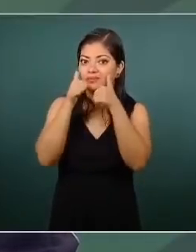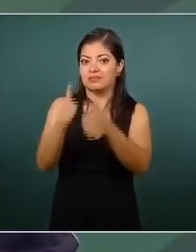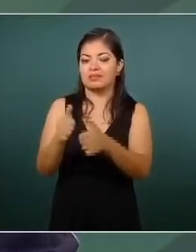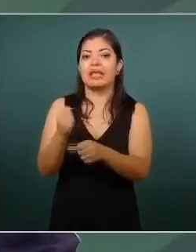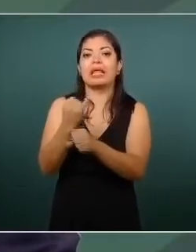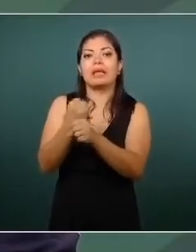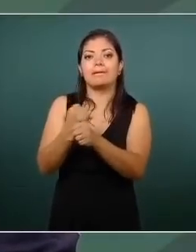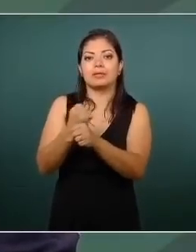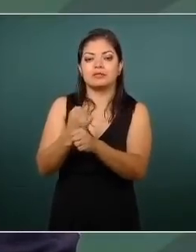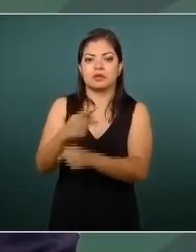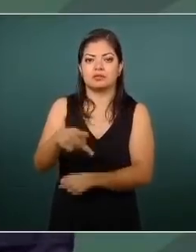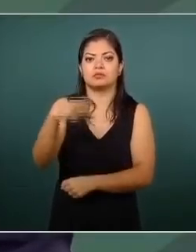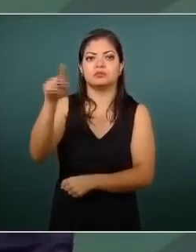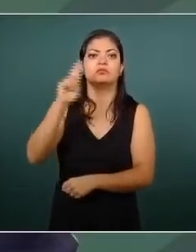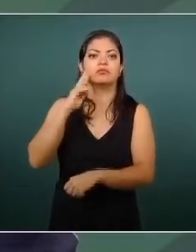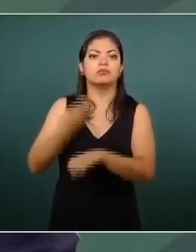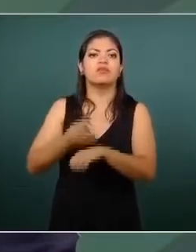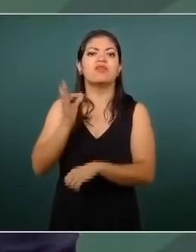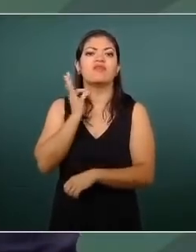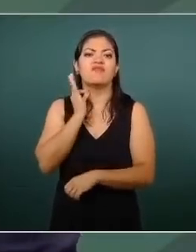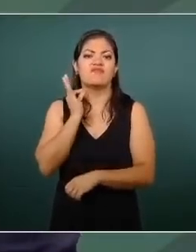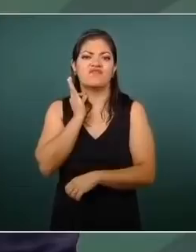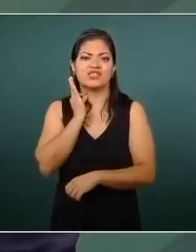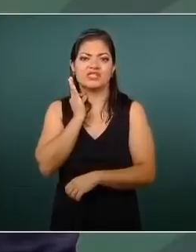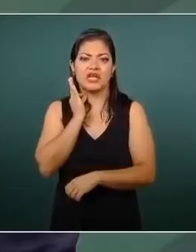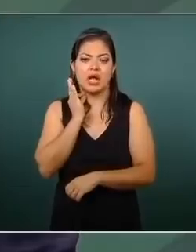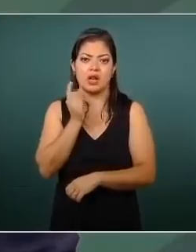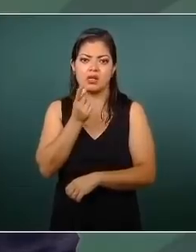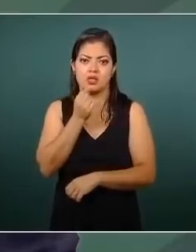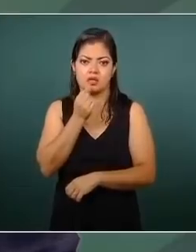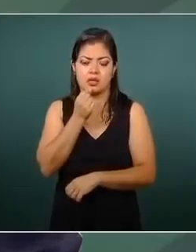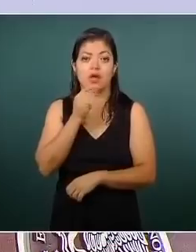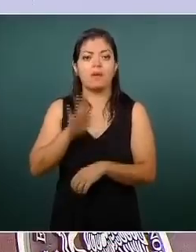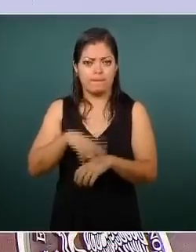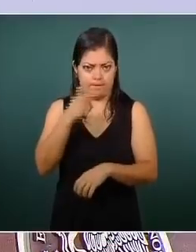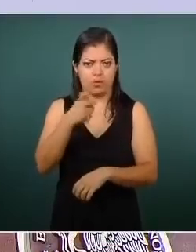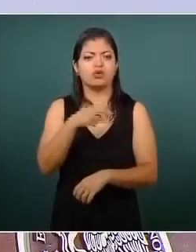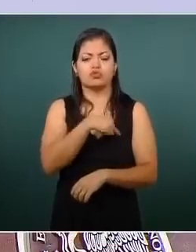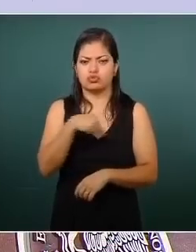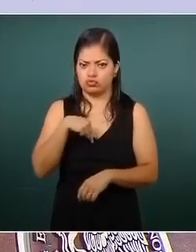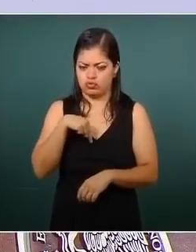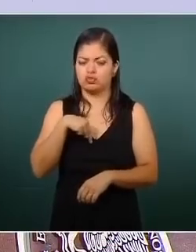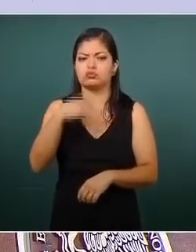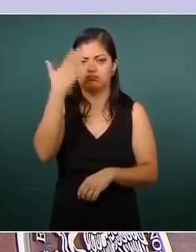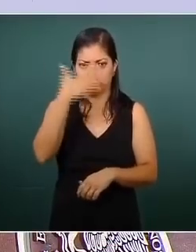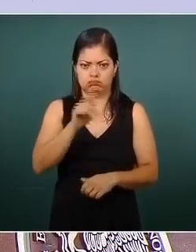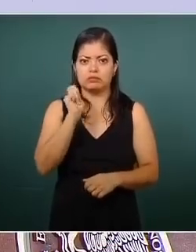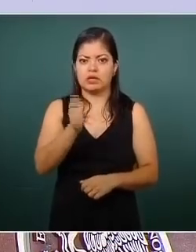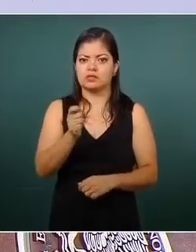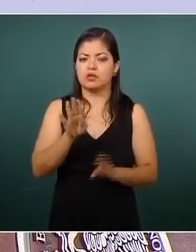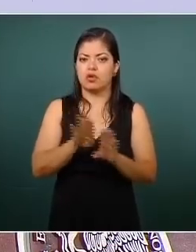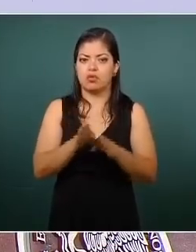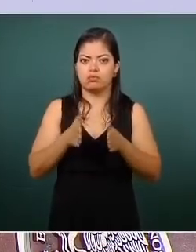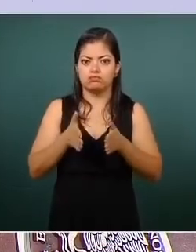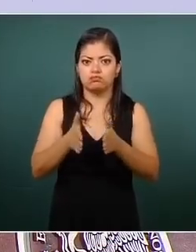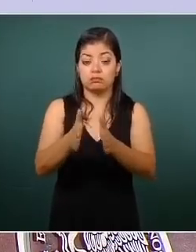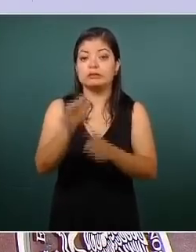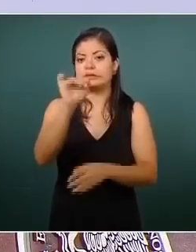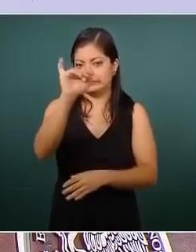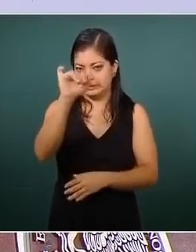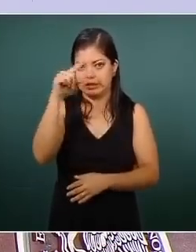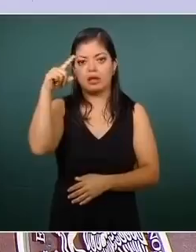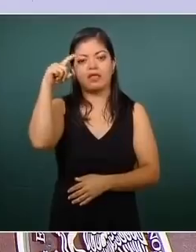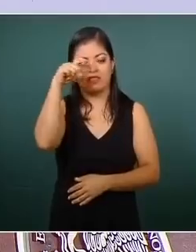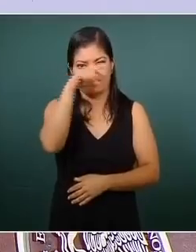lleve la Fiscalía de la República. Por eso estamos claros de que estamos en el camino correcto. Fue un episodio difícil, fue un